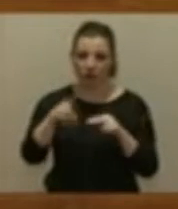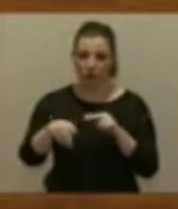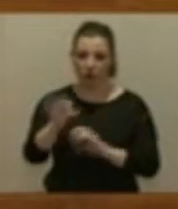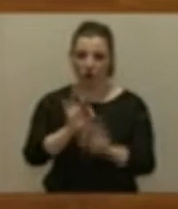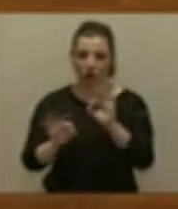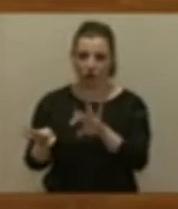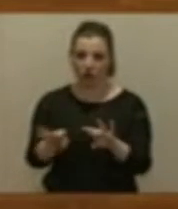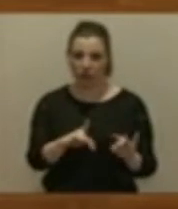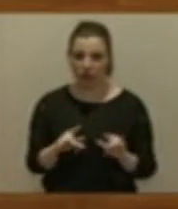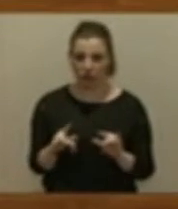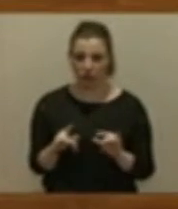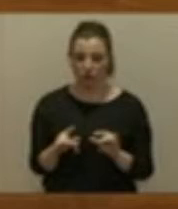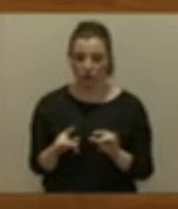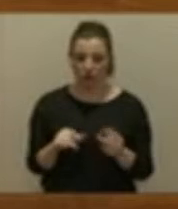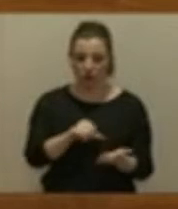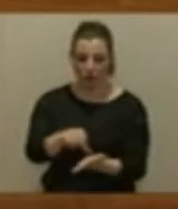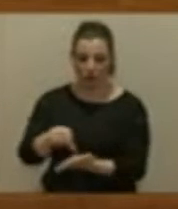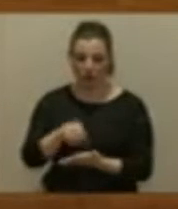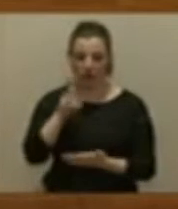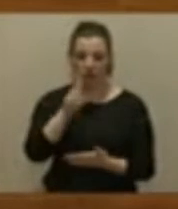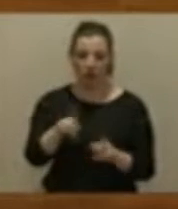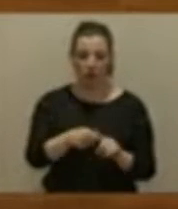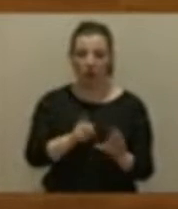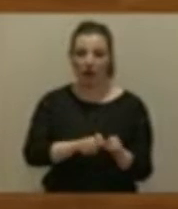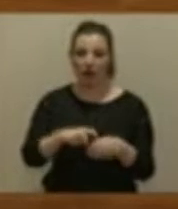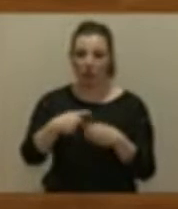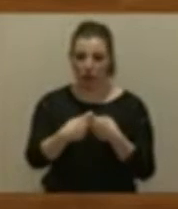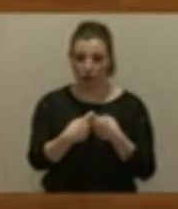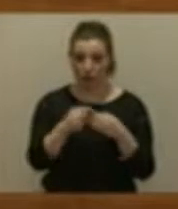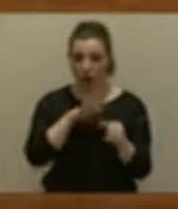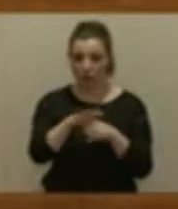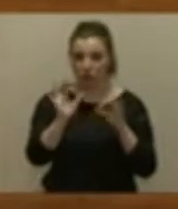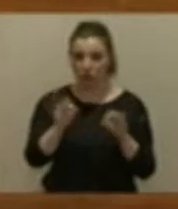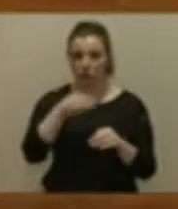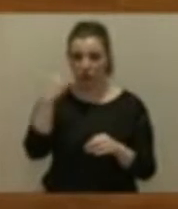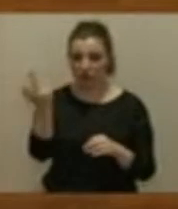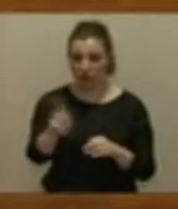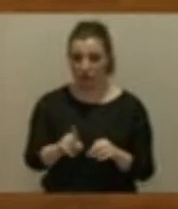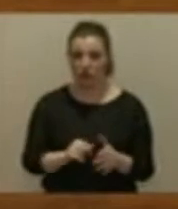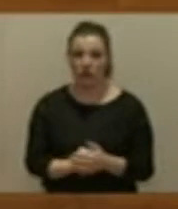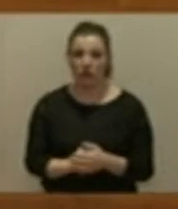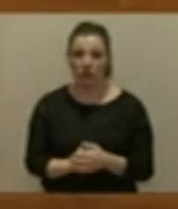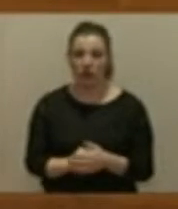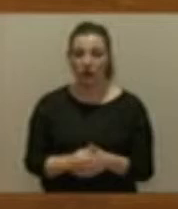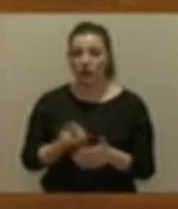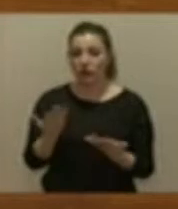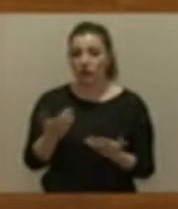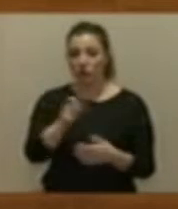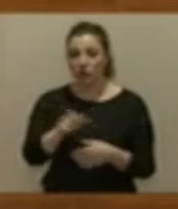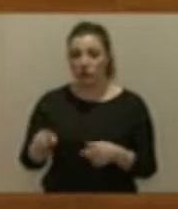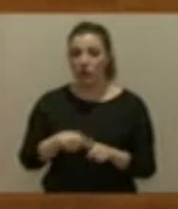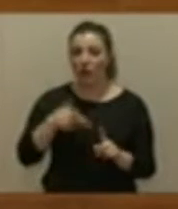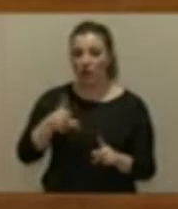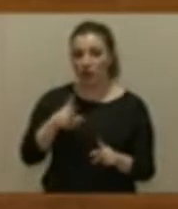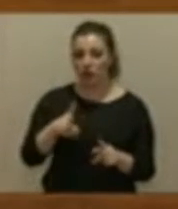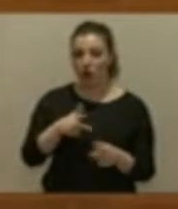territorio, la ciudadanía ha visto cómo la participación en este campo es insuficiente. Niega a las personas su derecho a decidir